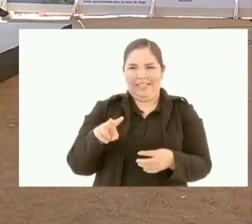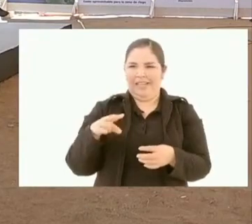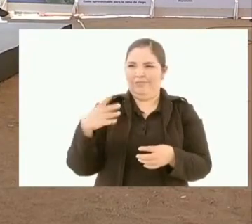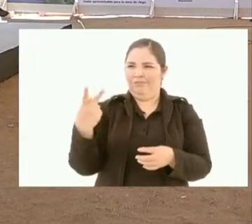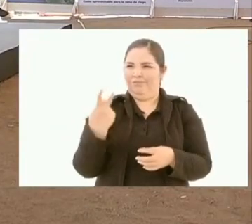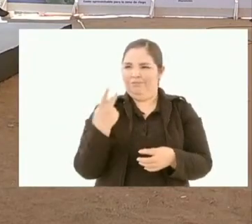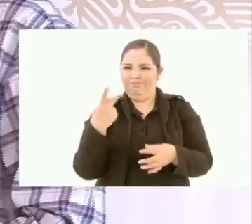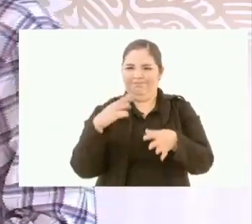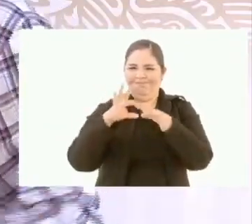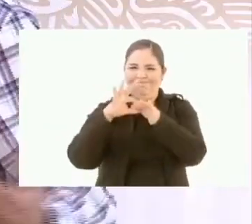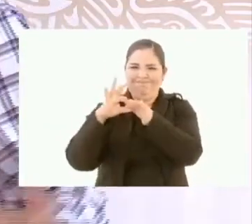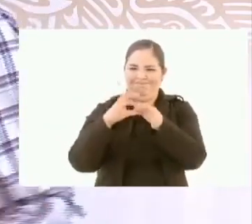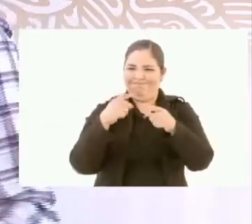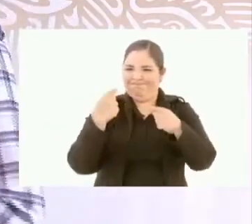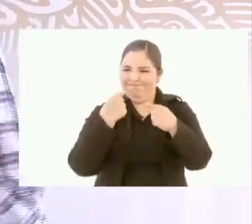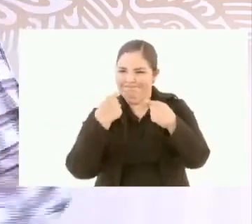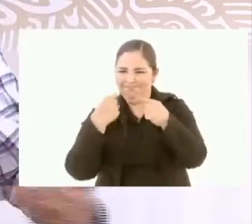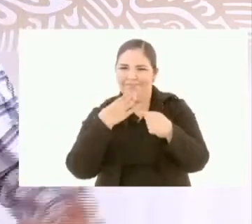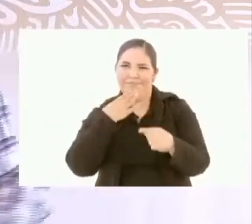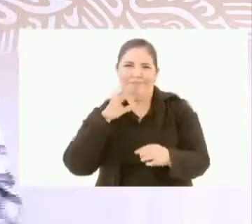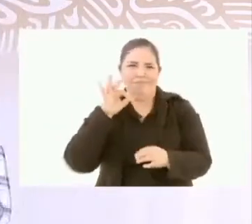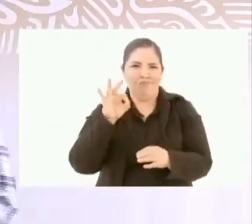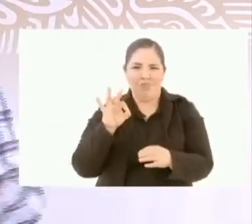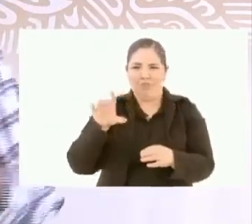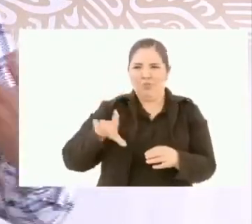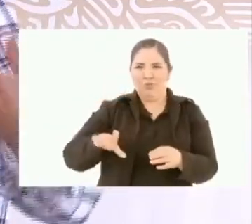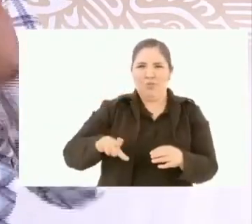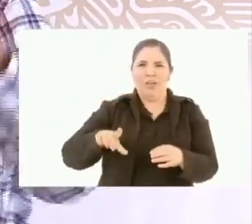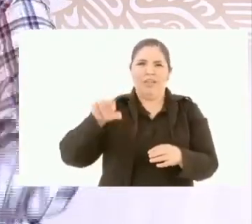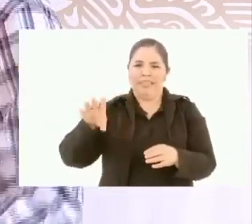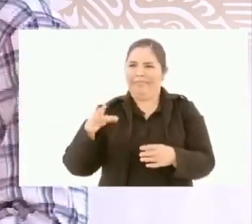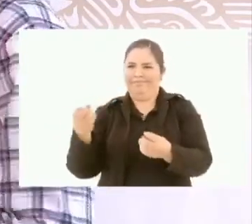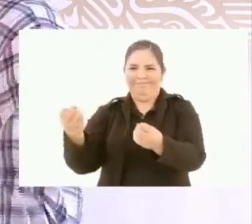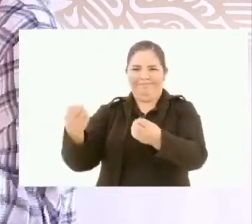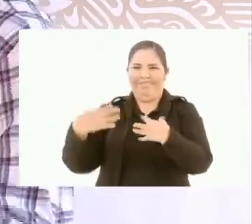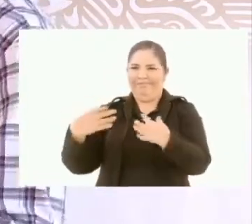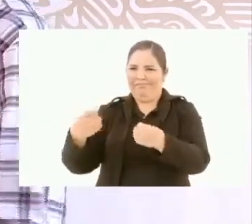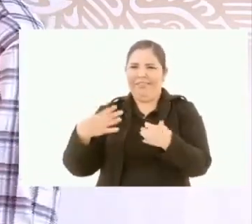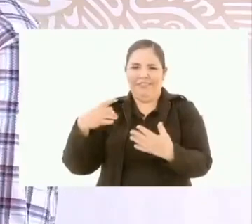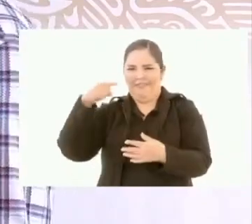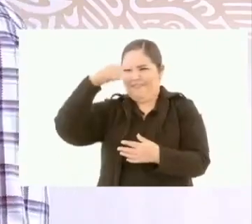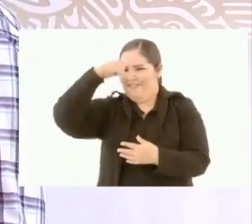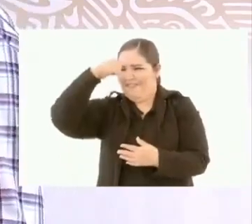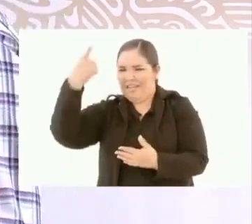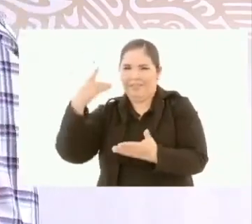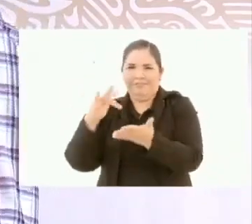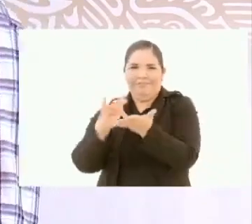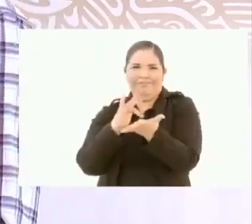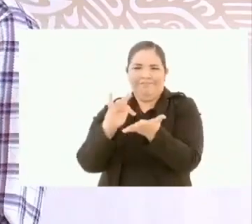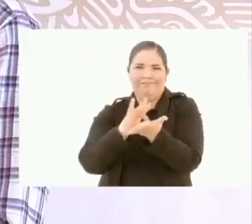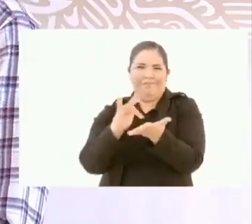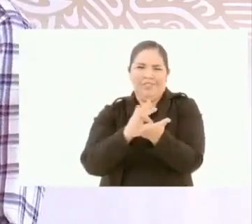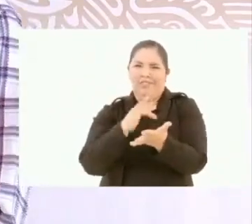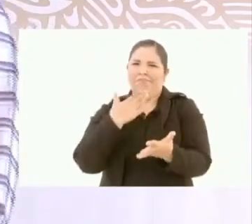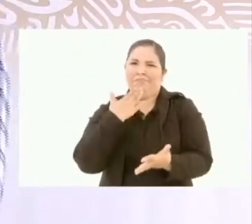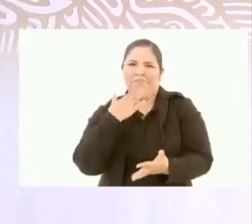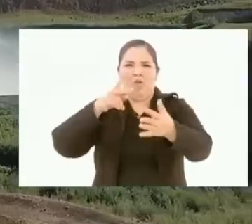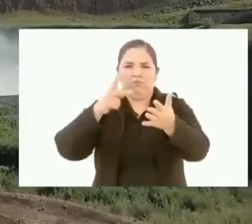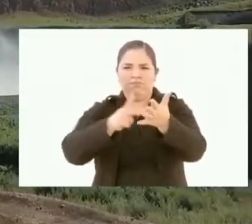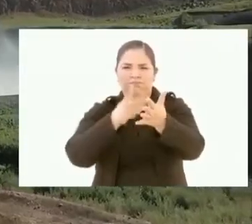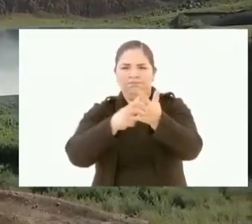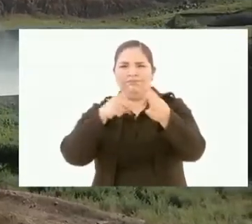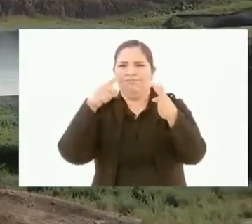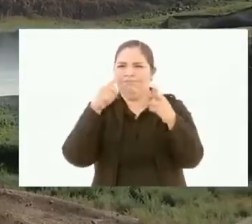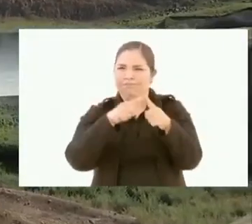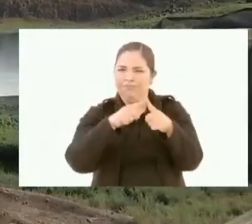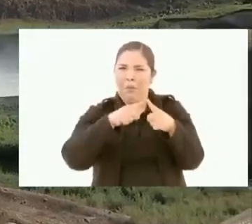entendido de maravilla con su gobierno, no hemos recibido más que una actitud facilitadora y de una enorme